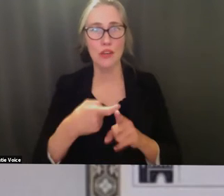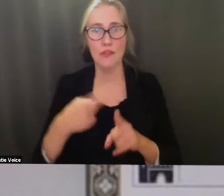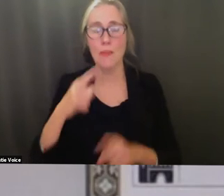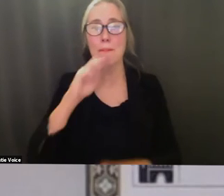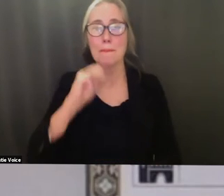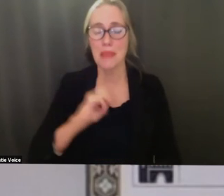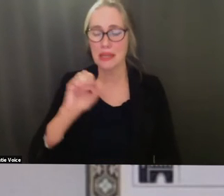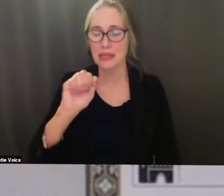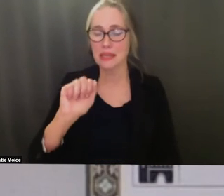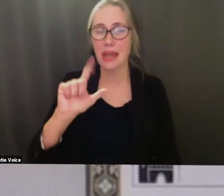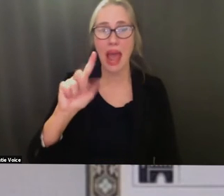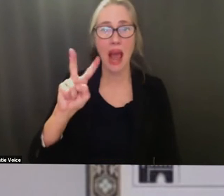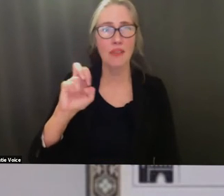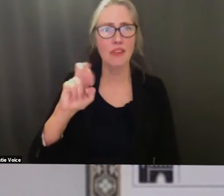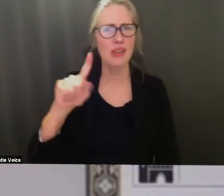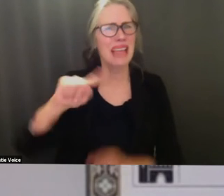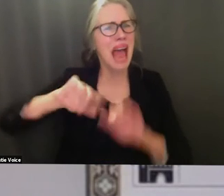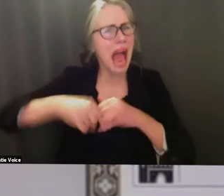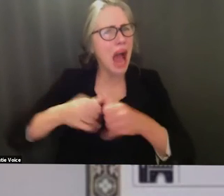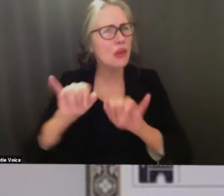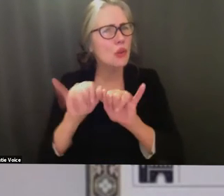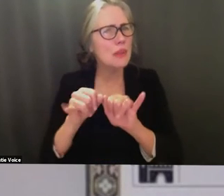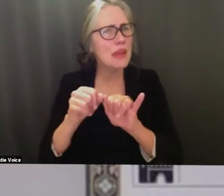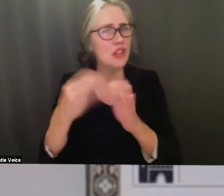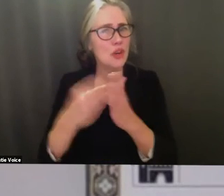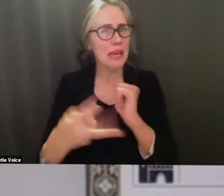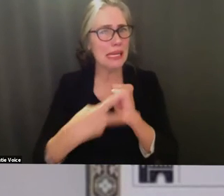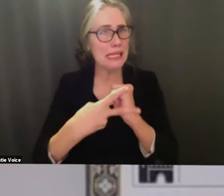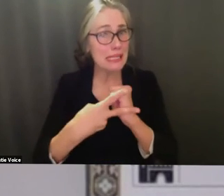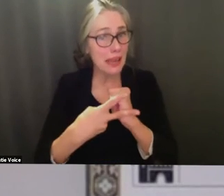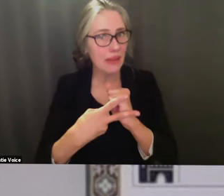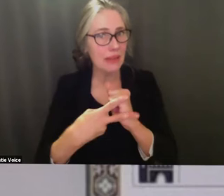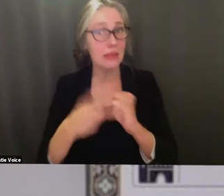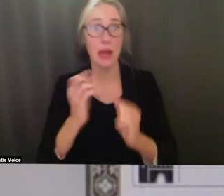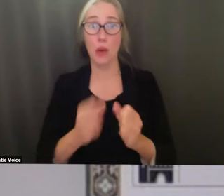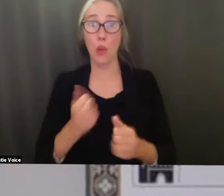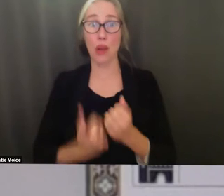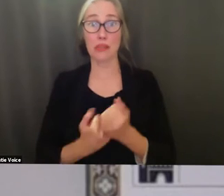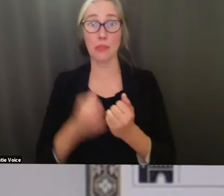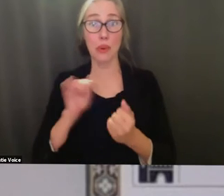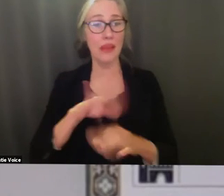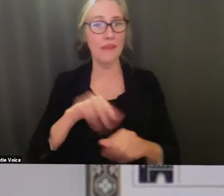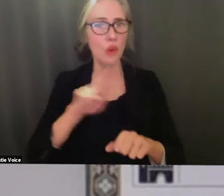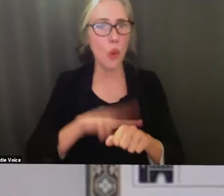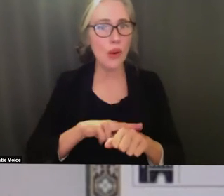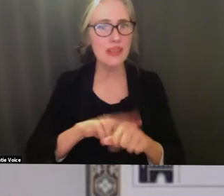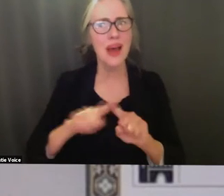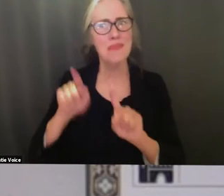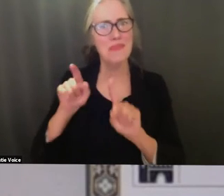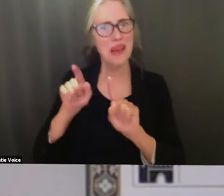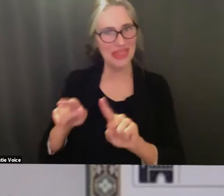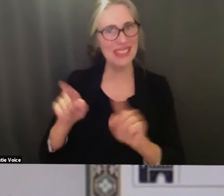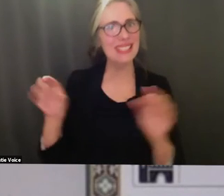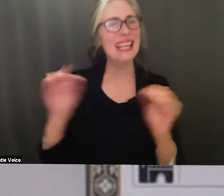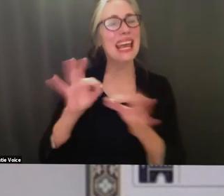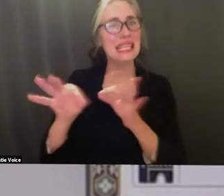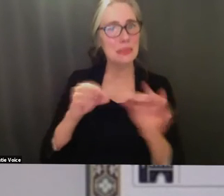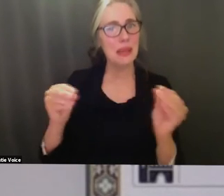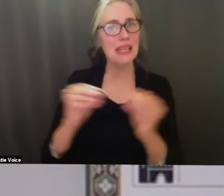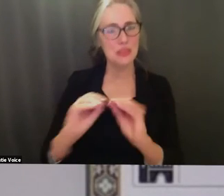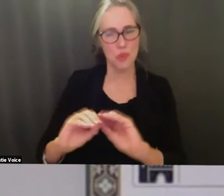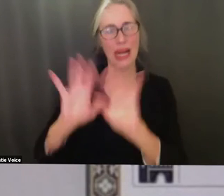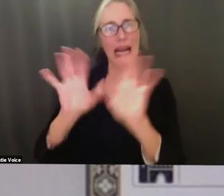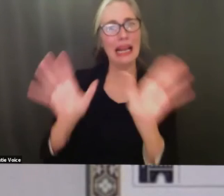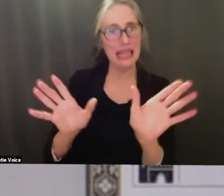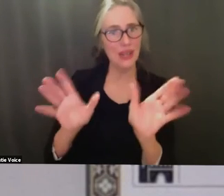medir esto, y estoy en apoyo de esto, y realmente es mucho más explicable de esta forma en términos de qué es lo que